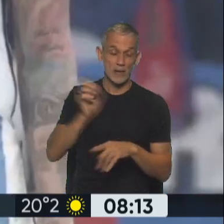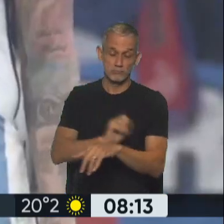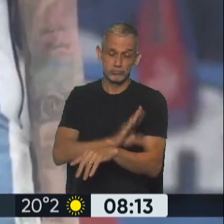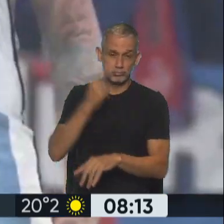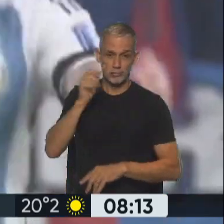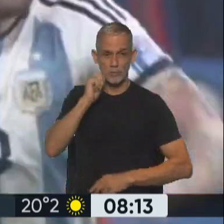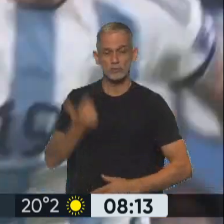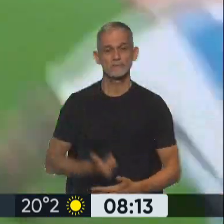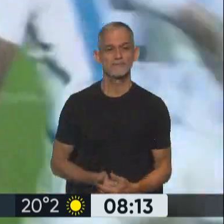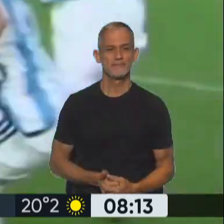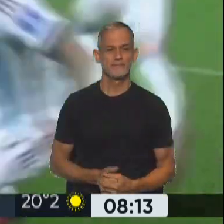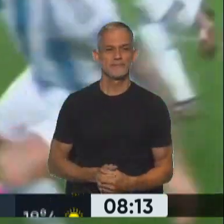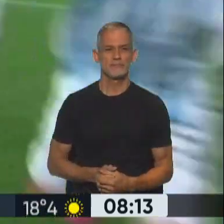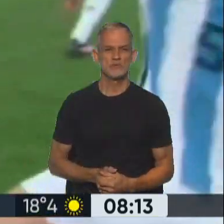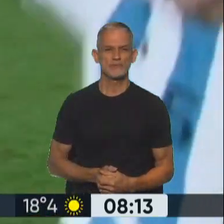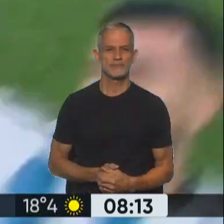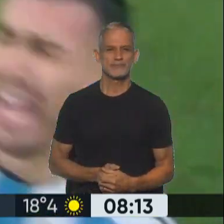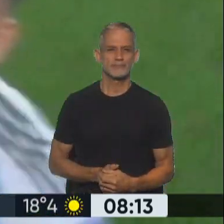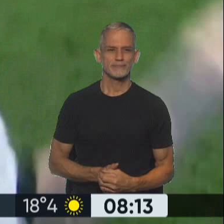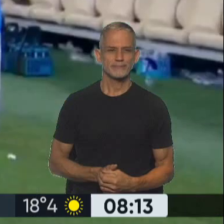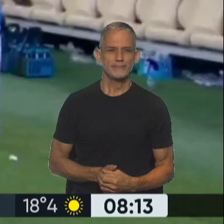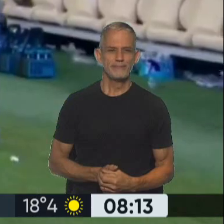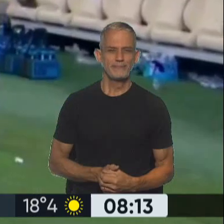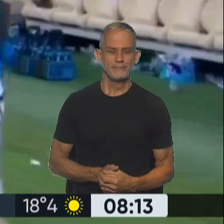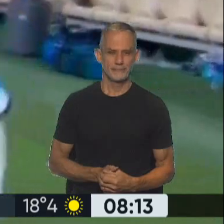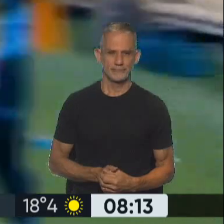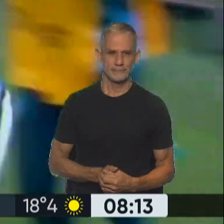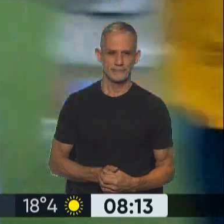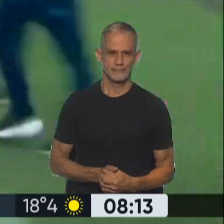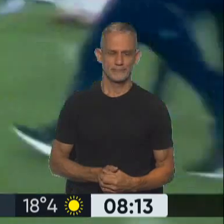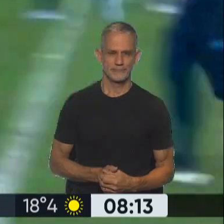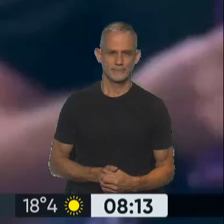gallina personas que no voy a olvidar